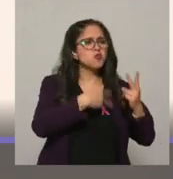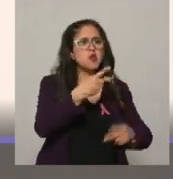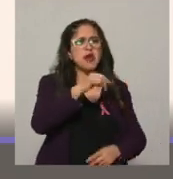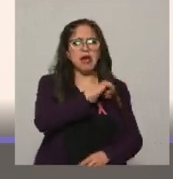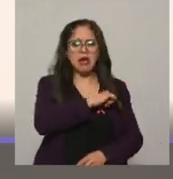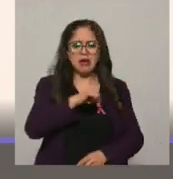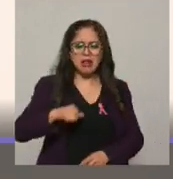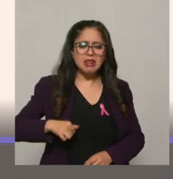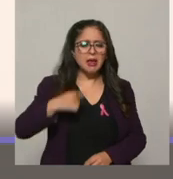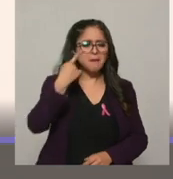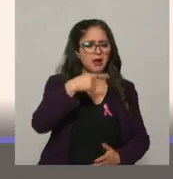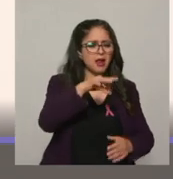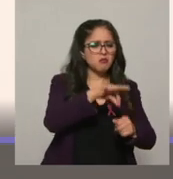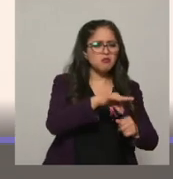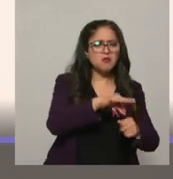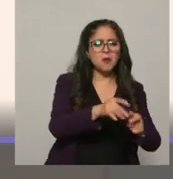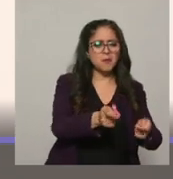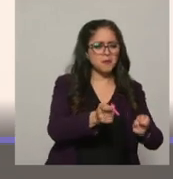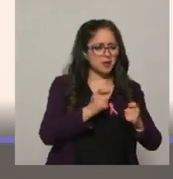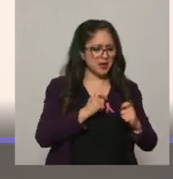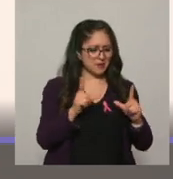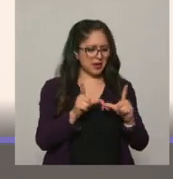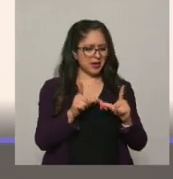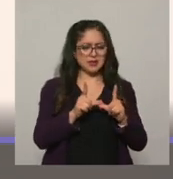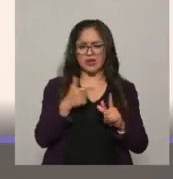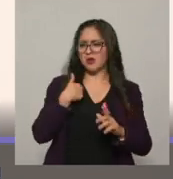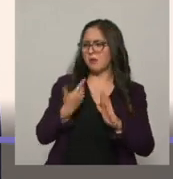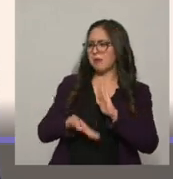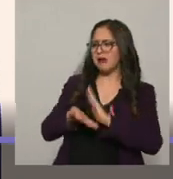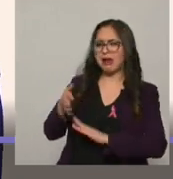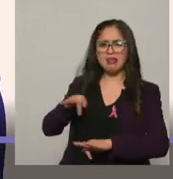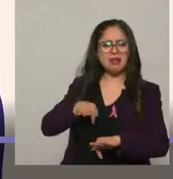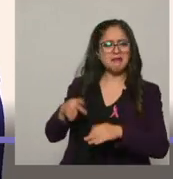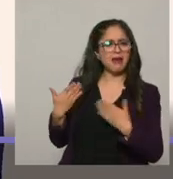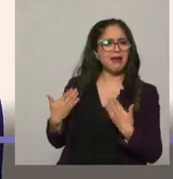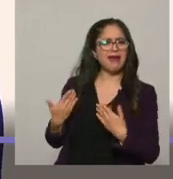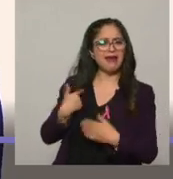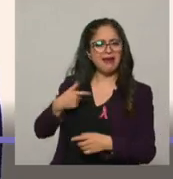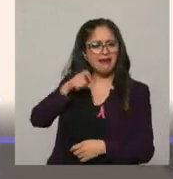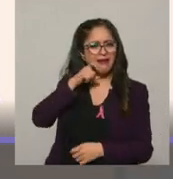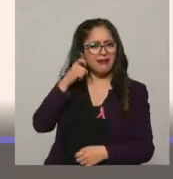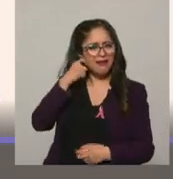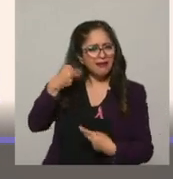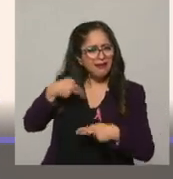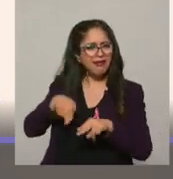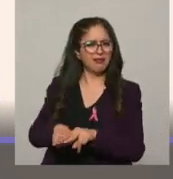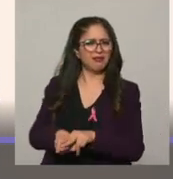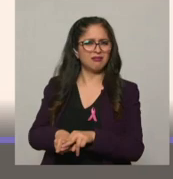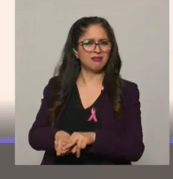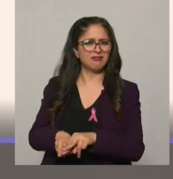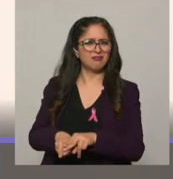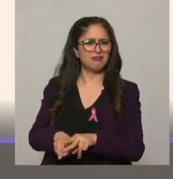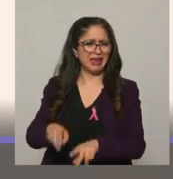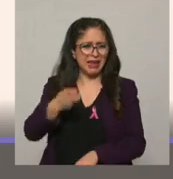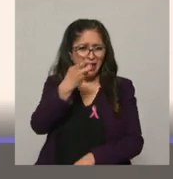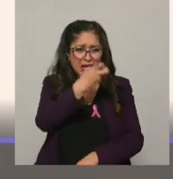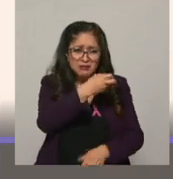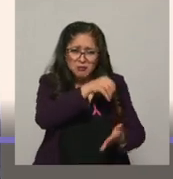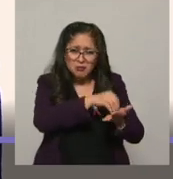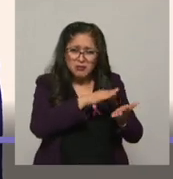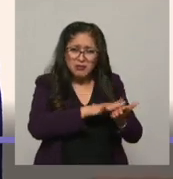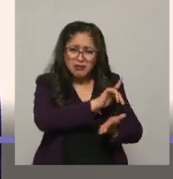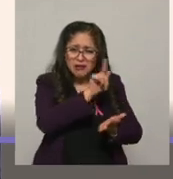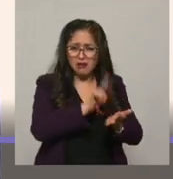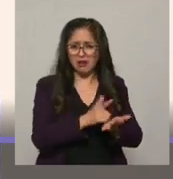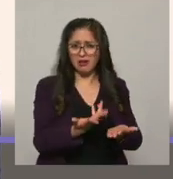mi credencial para que pueda irme a trabajar muy a gusto, ¿no? Y eso es lo que están proponiendo a través de una ley. Es muy preocupante porque